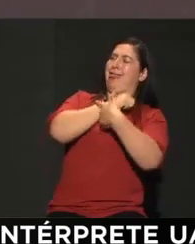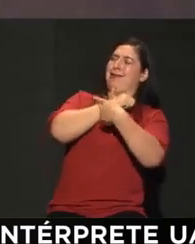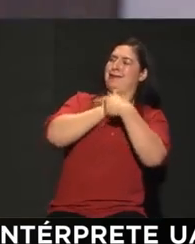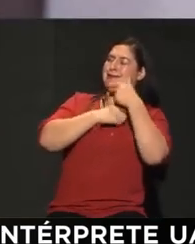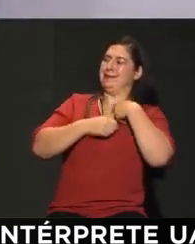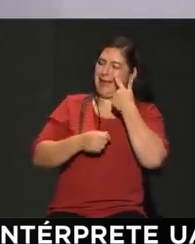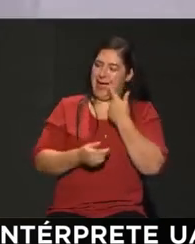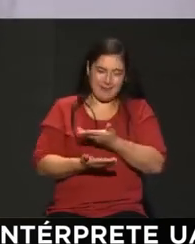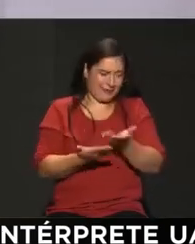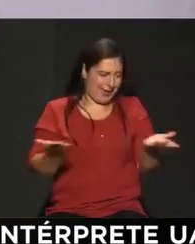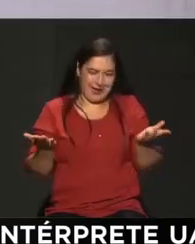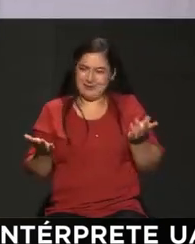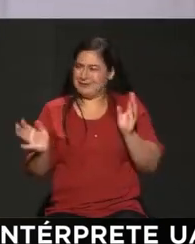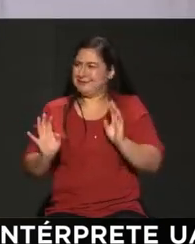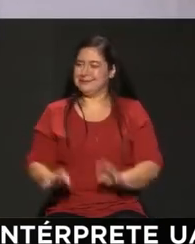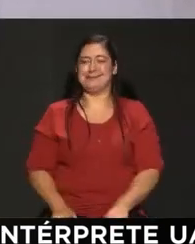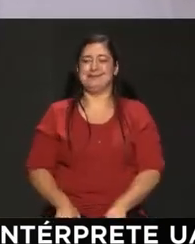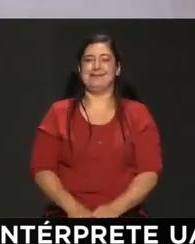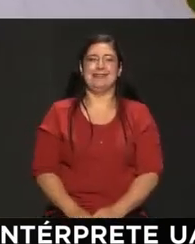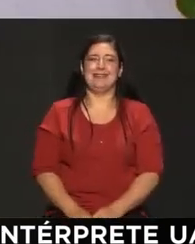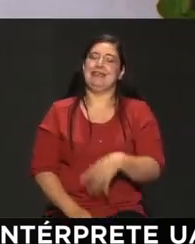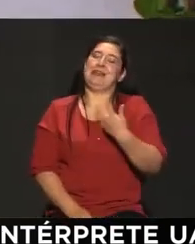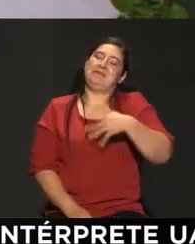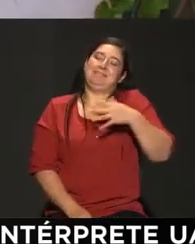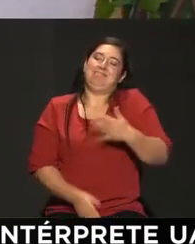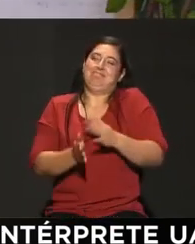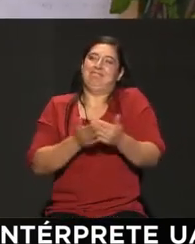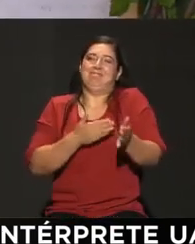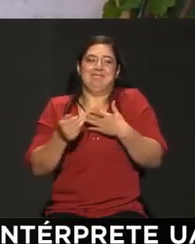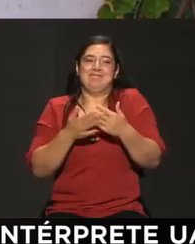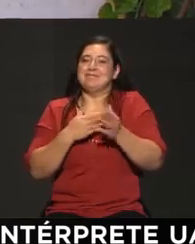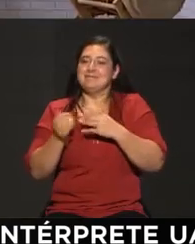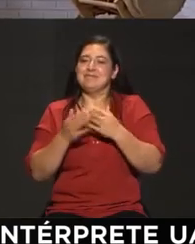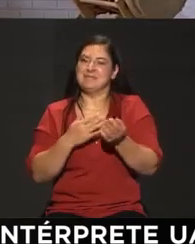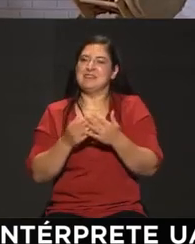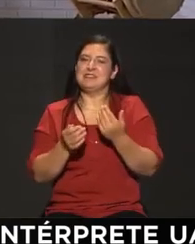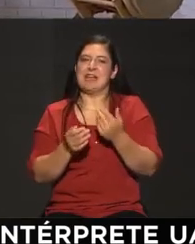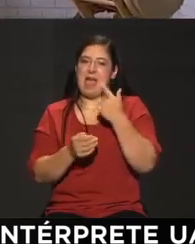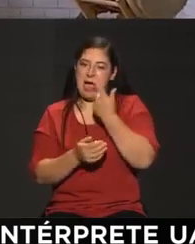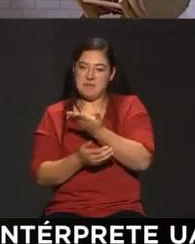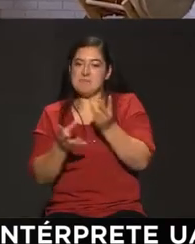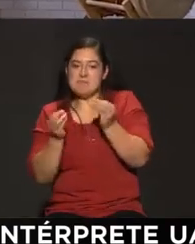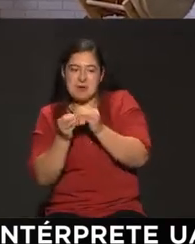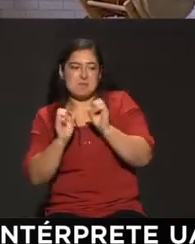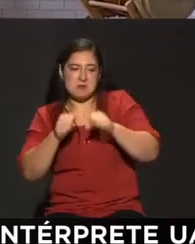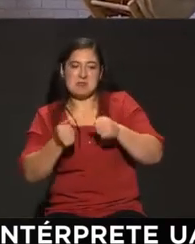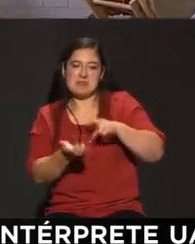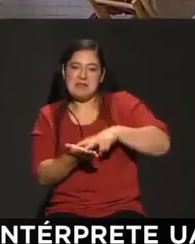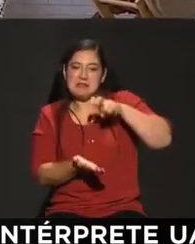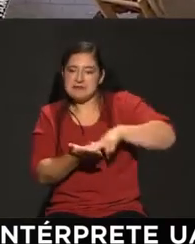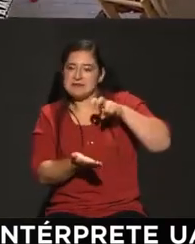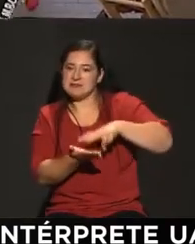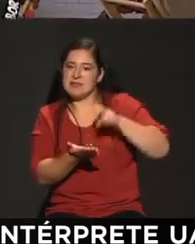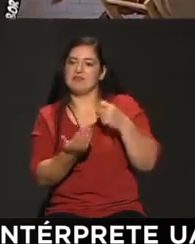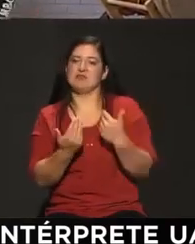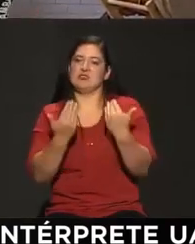los elementos de bueno, el canal. Ay, pero bueno, igual manera le vamos a dar otras opciones a ustedes para saltar. Podemos